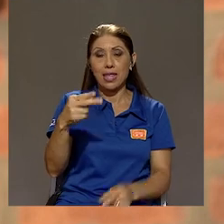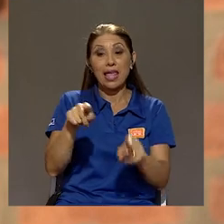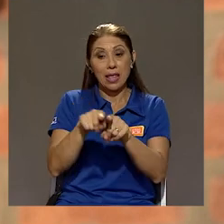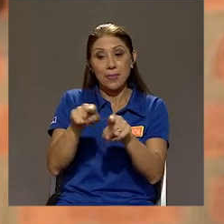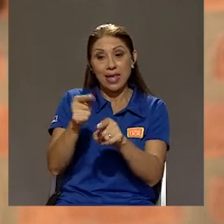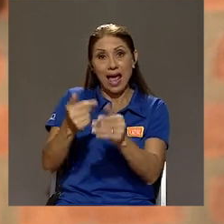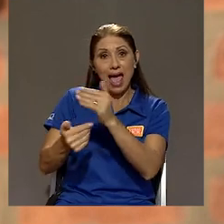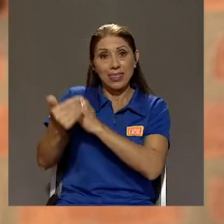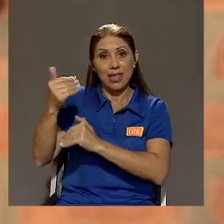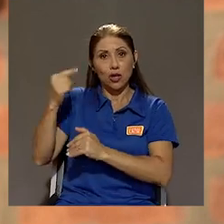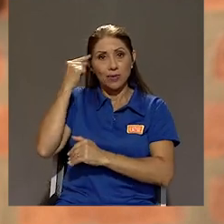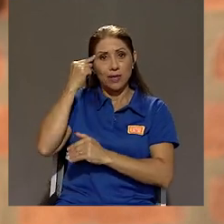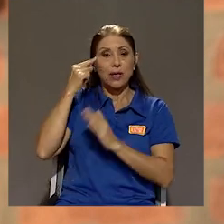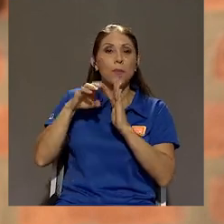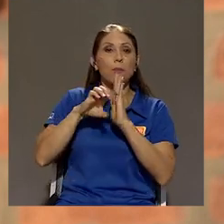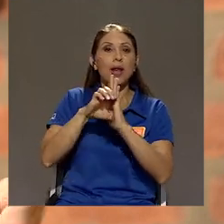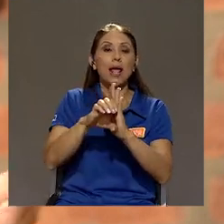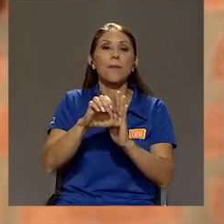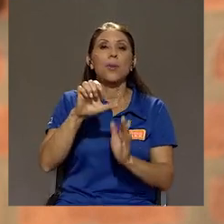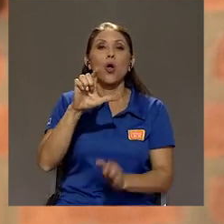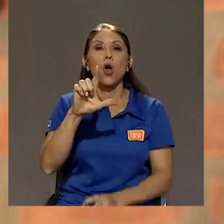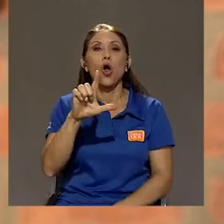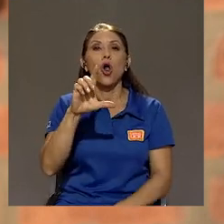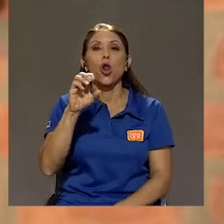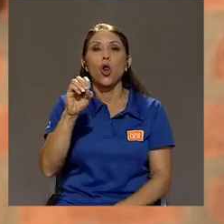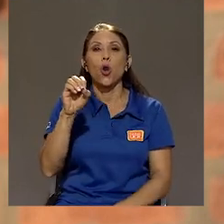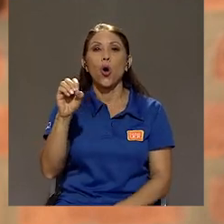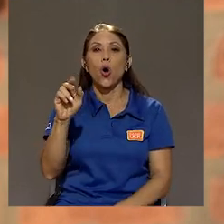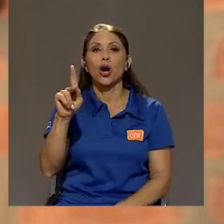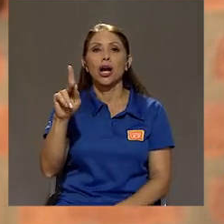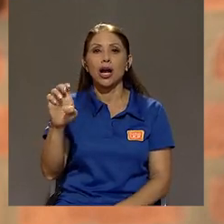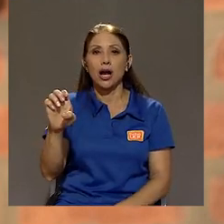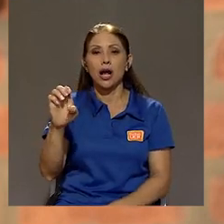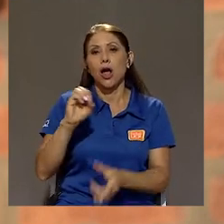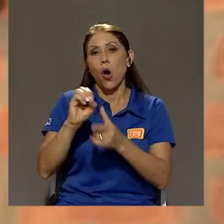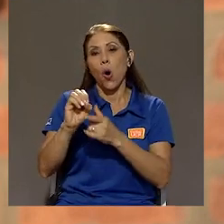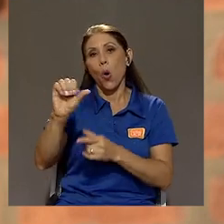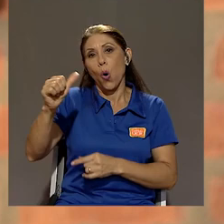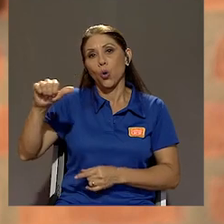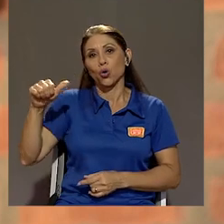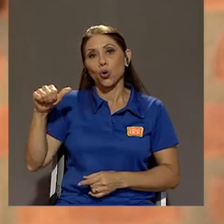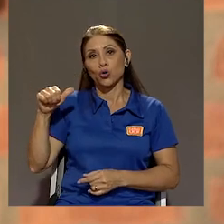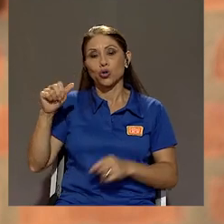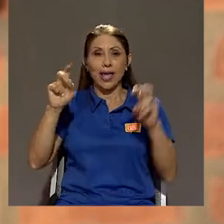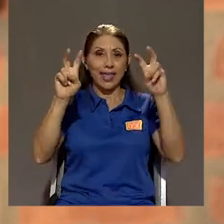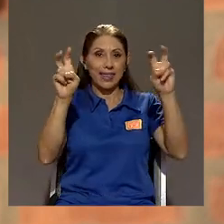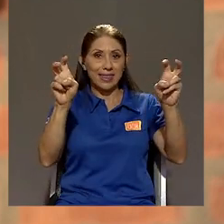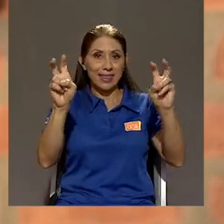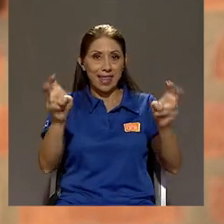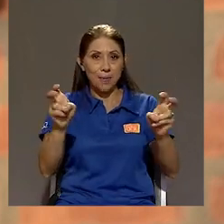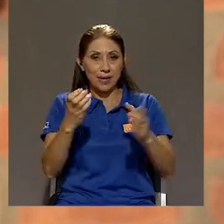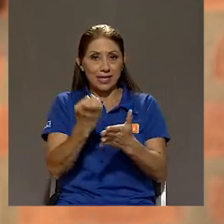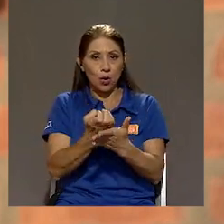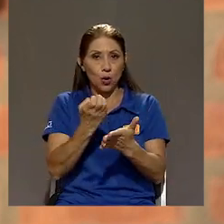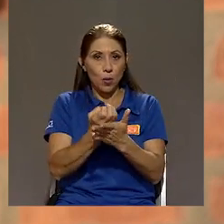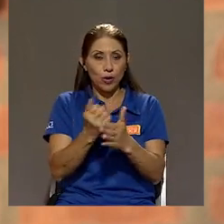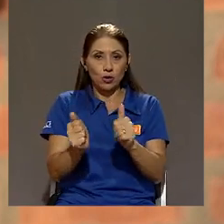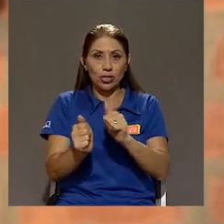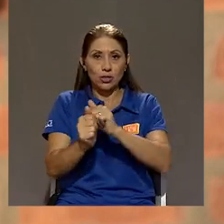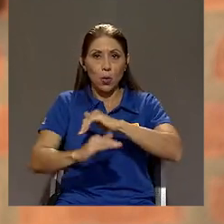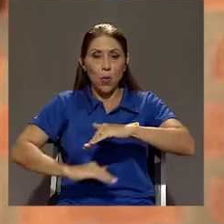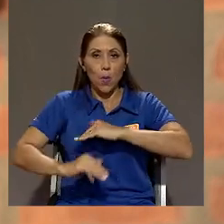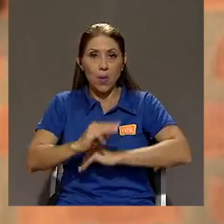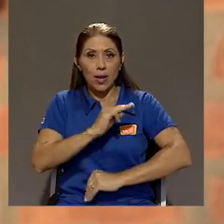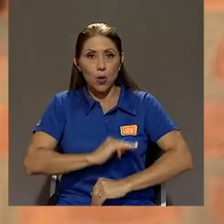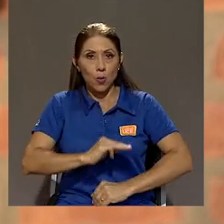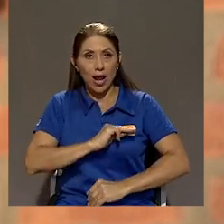a reflexionar sobre la economía, como Locke, como otros autores. Los temas económicos son a partir de lo